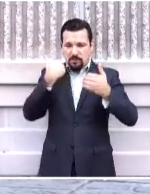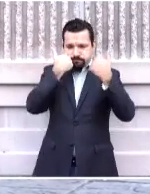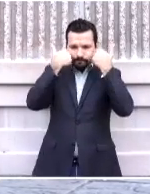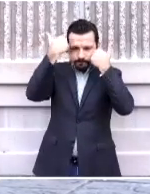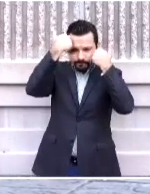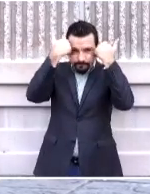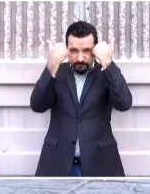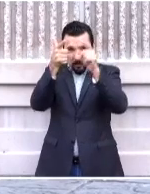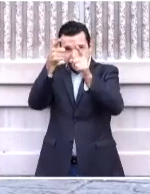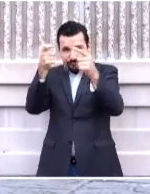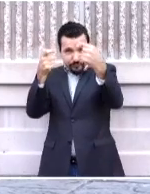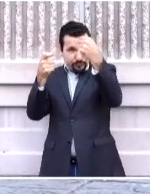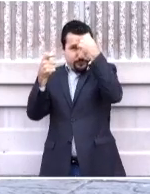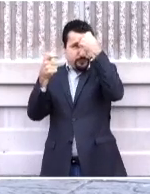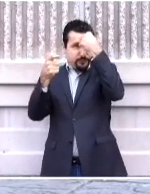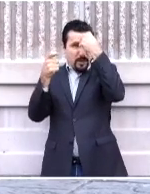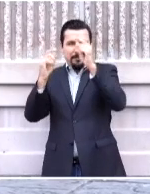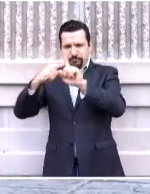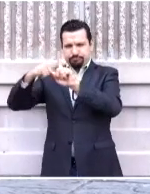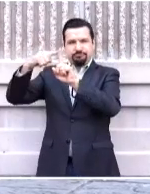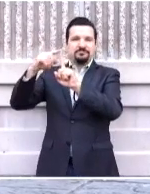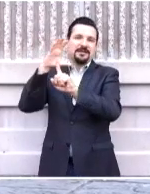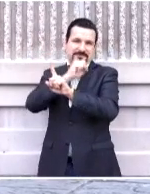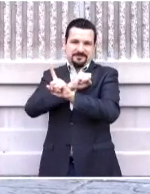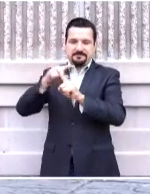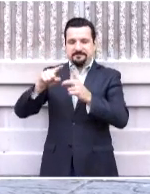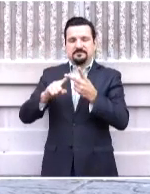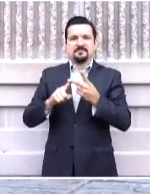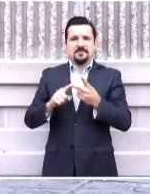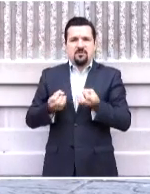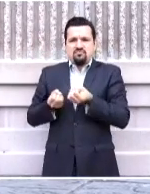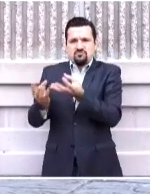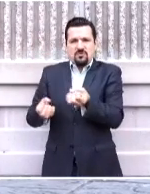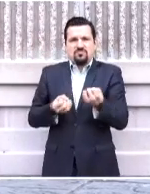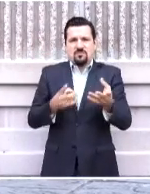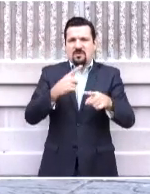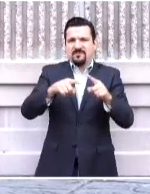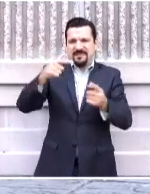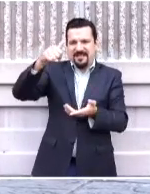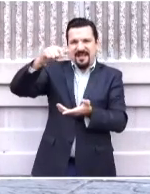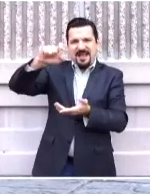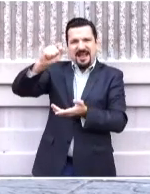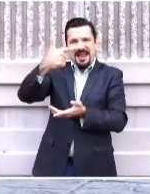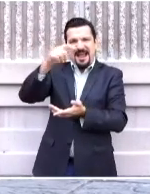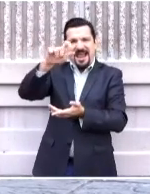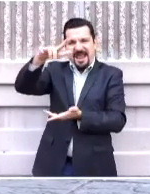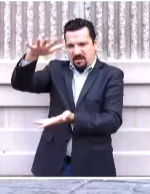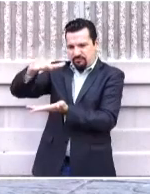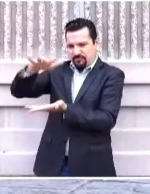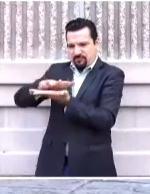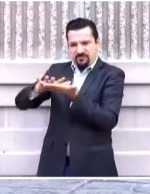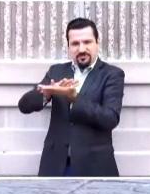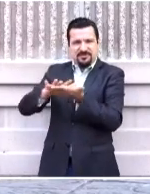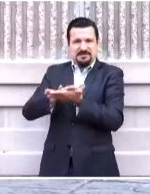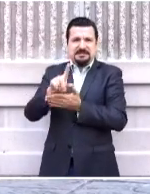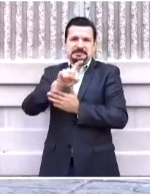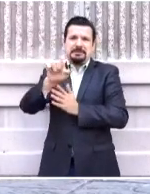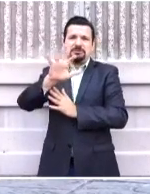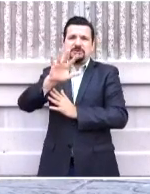de material promocional a 104.312, así como la aplicación de gel al 70% a